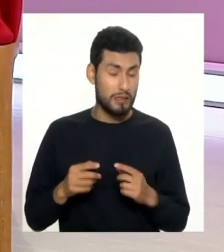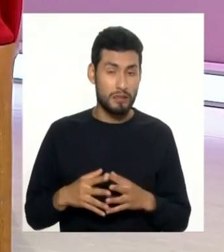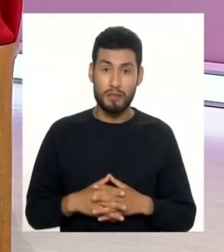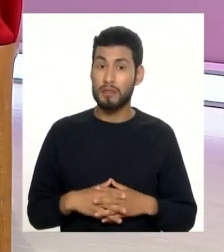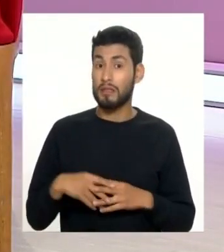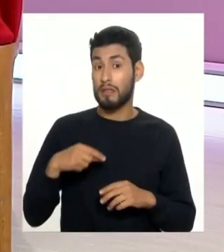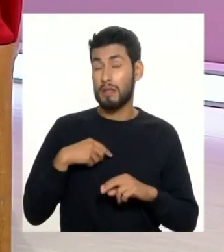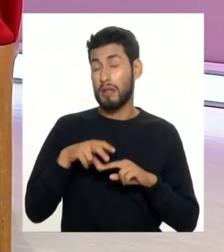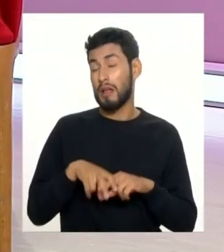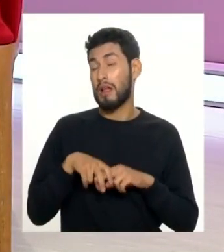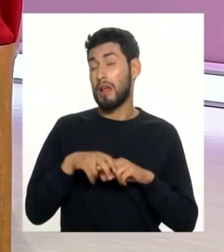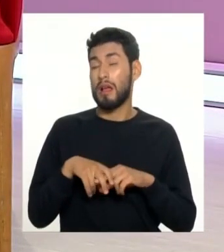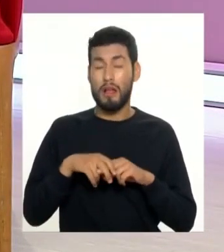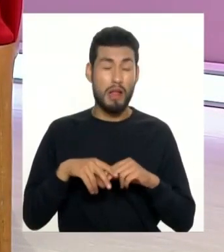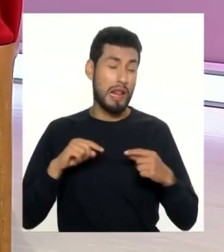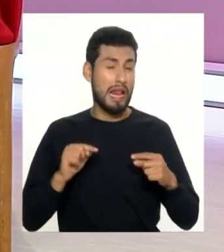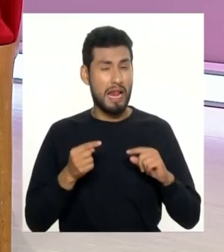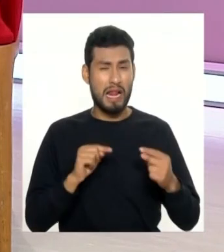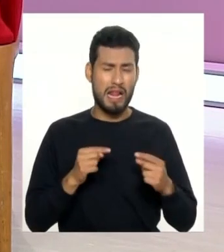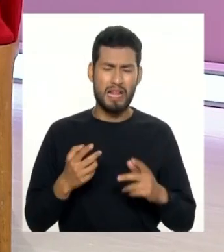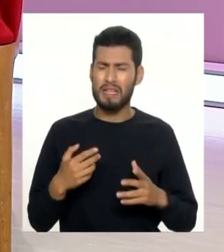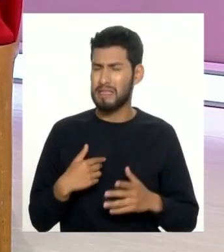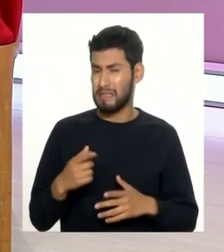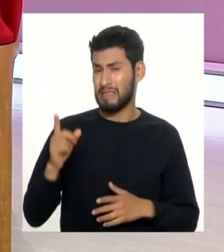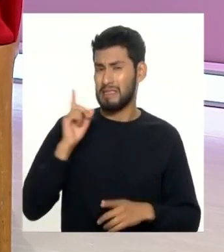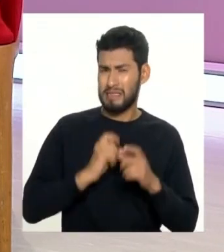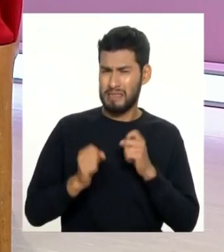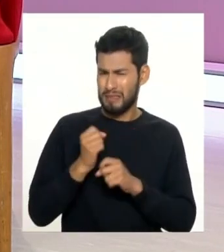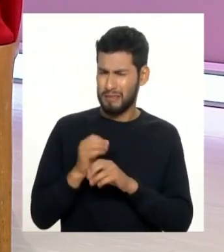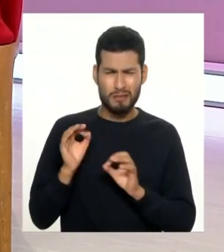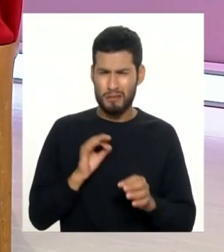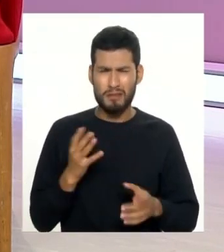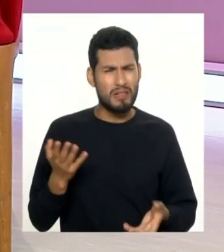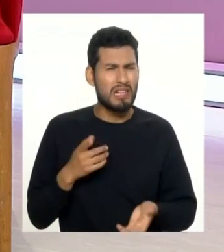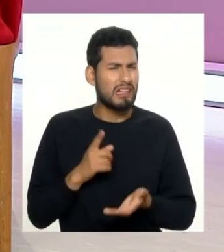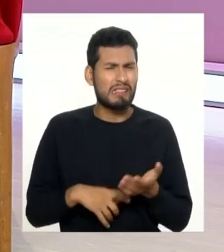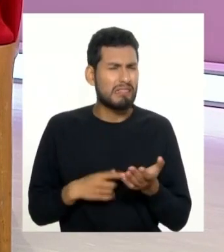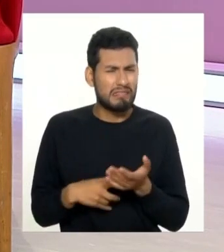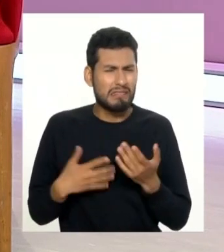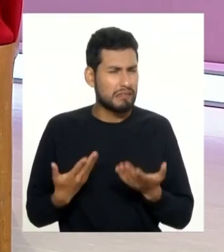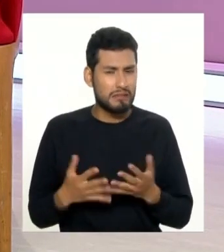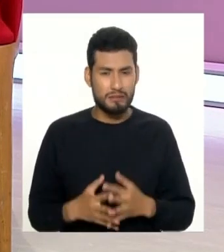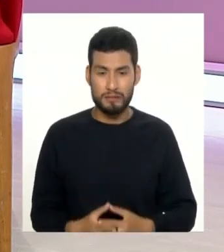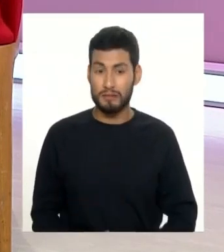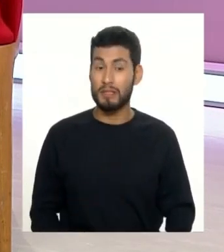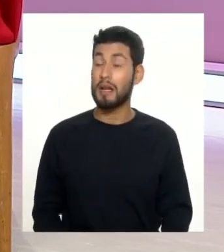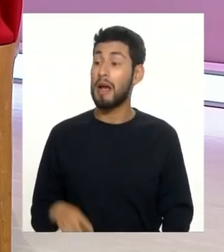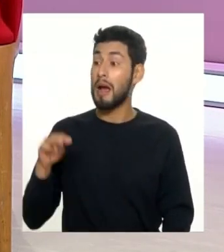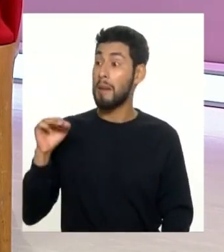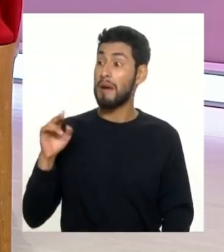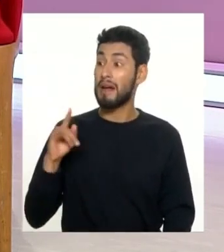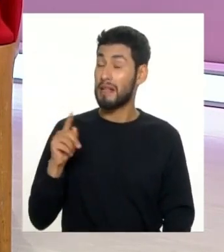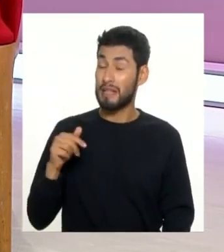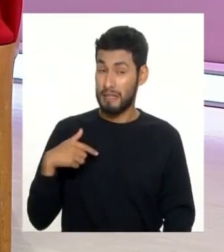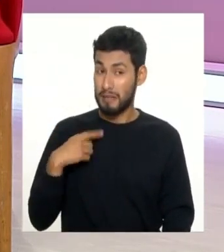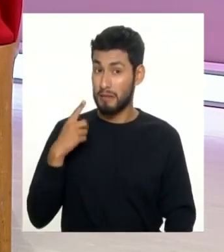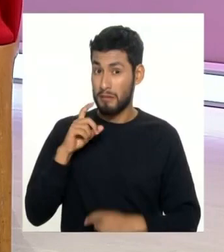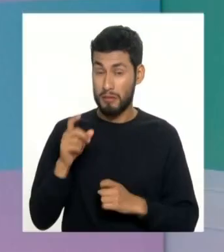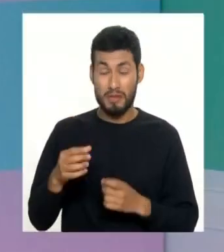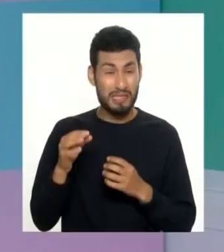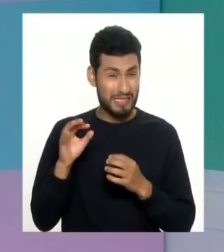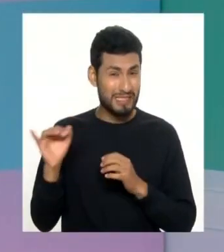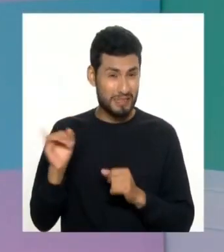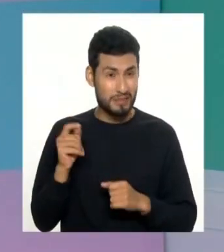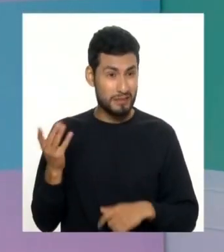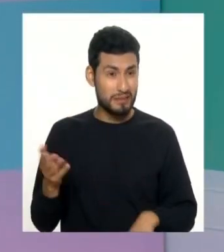sentada igual, y del año pasado los síntomas igual. ¿Qué podría hacer? Muy bien, Marixa, hemos entendido tu pregunta. Había una pregunta muy similar